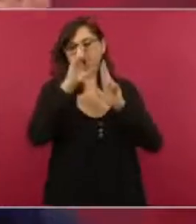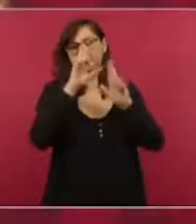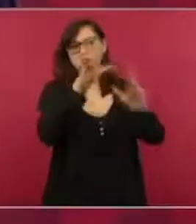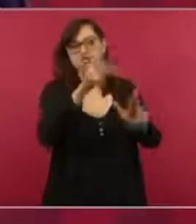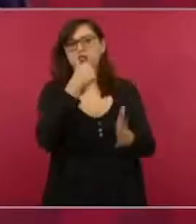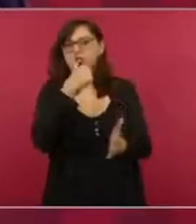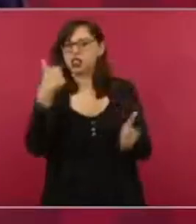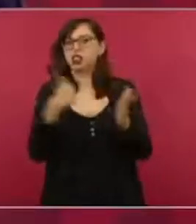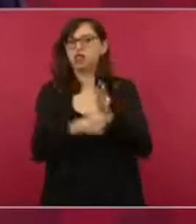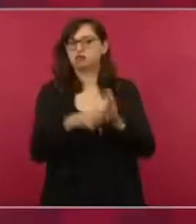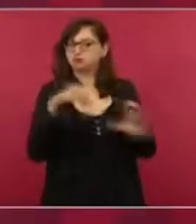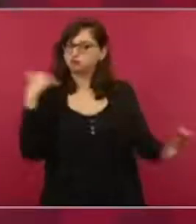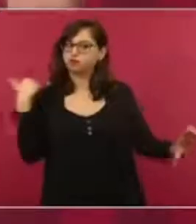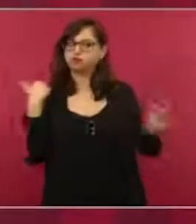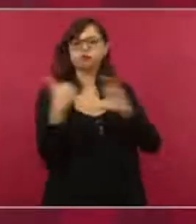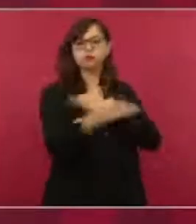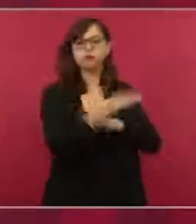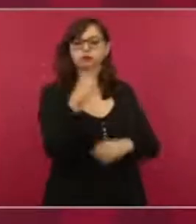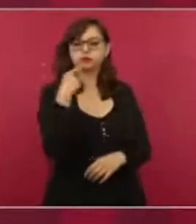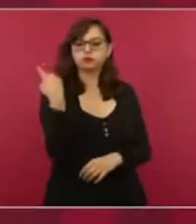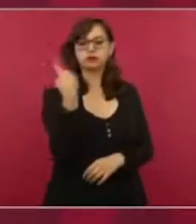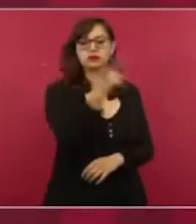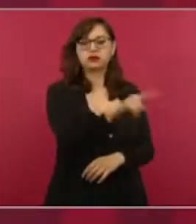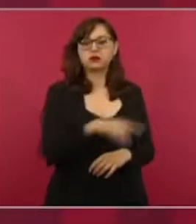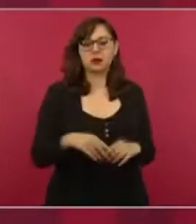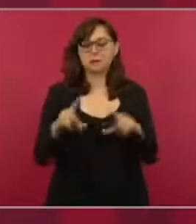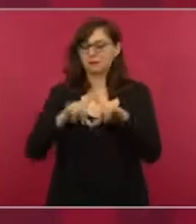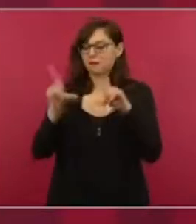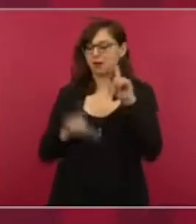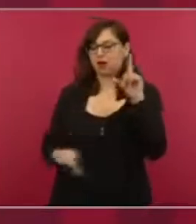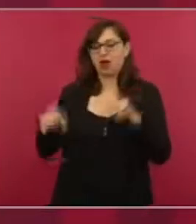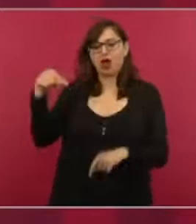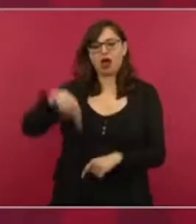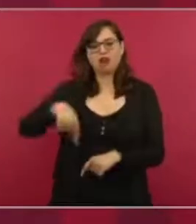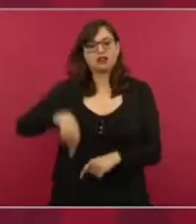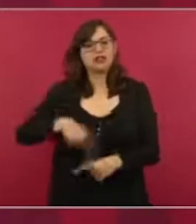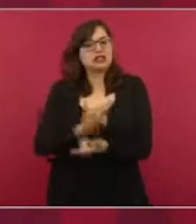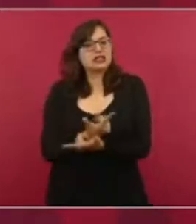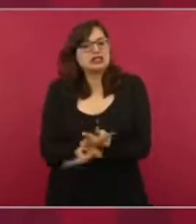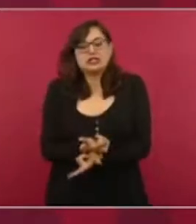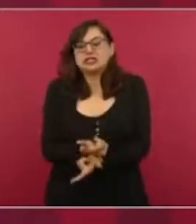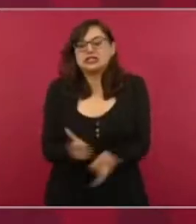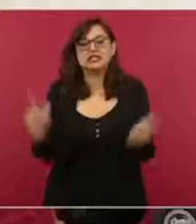Es que somos libres. Me gustó mucho lo que